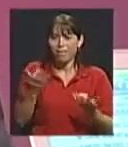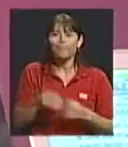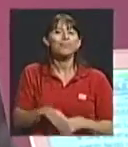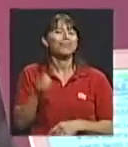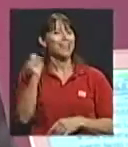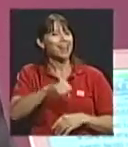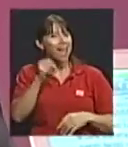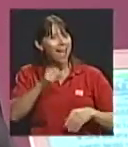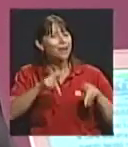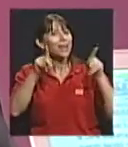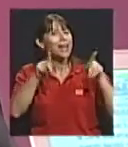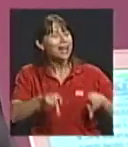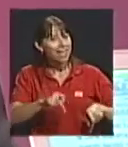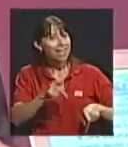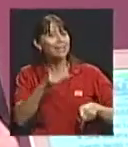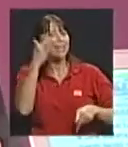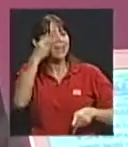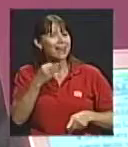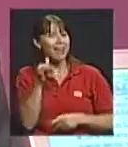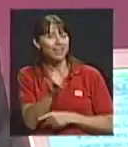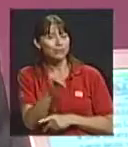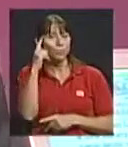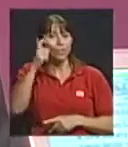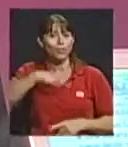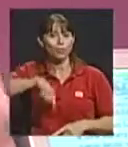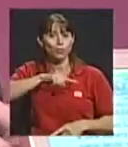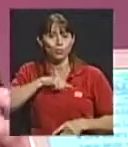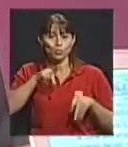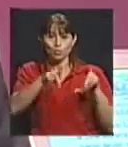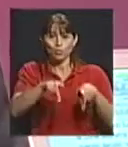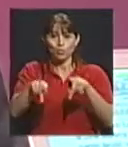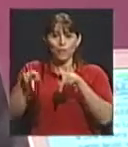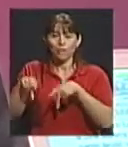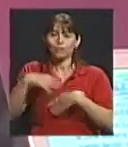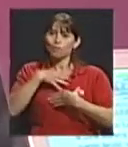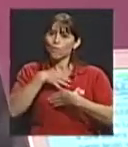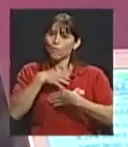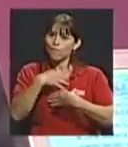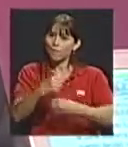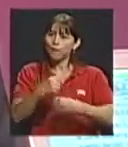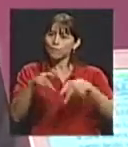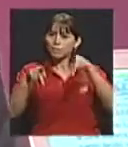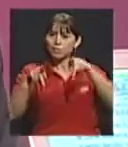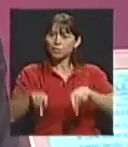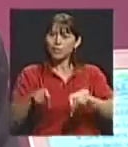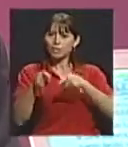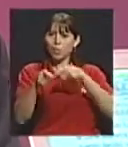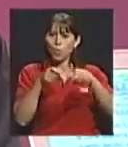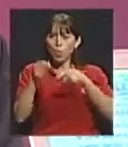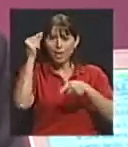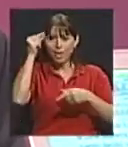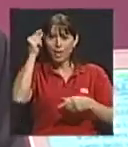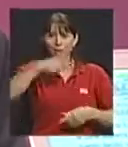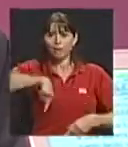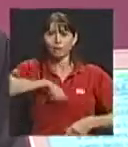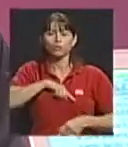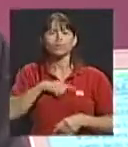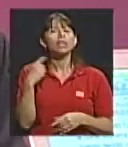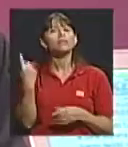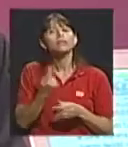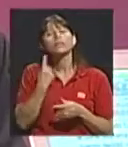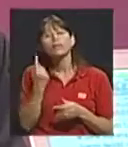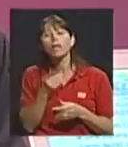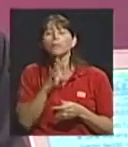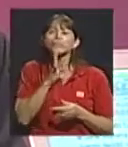ha tragado el cuento porque nosotros los ciudadanos confiamos en quienes nos gobiernan y si reiteradamente se oficializa un